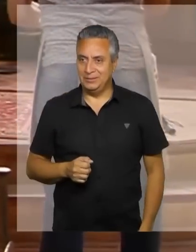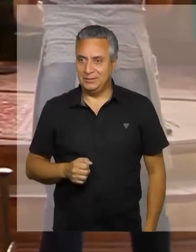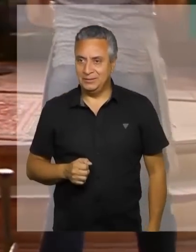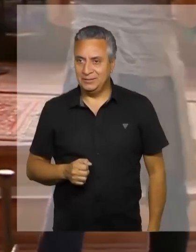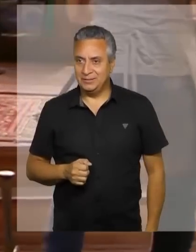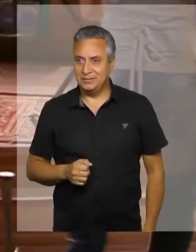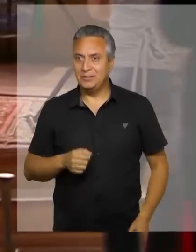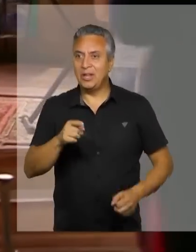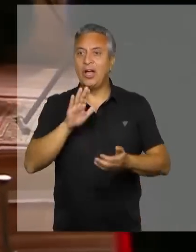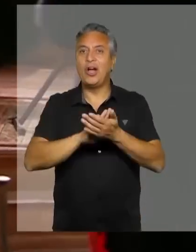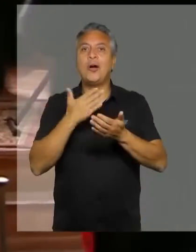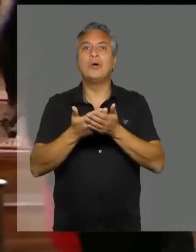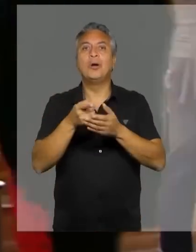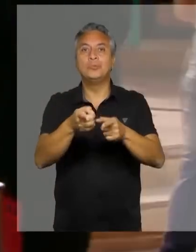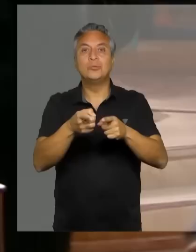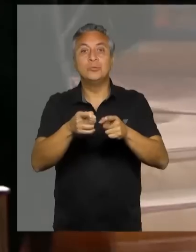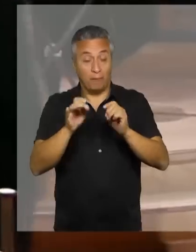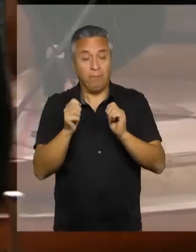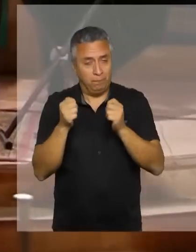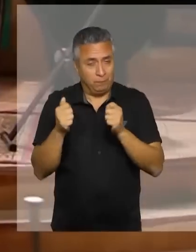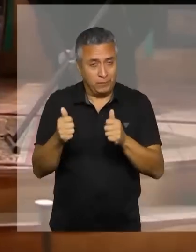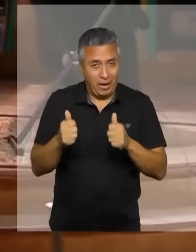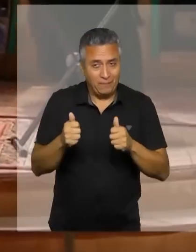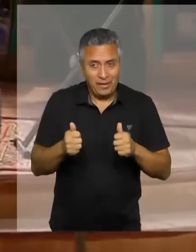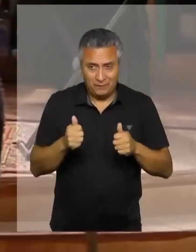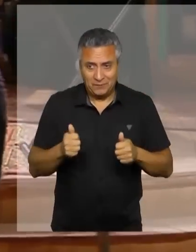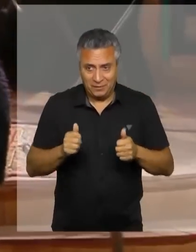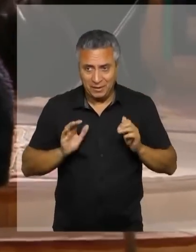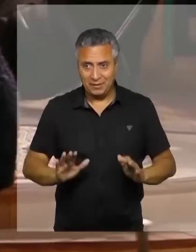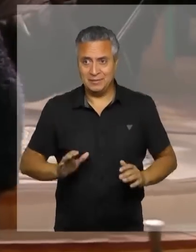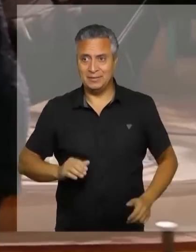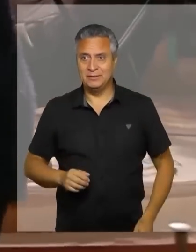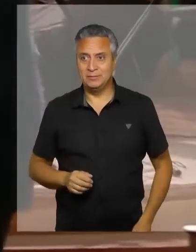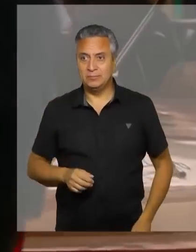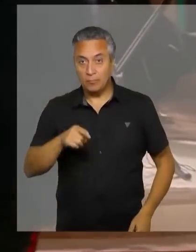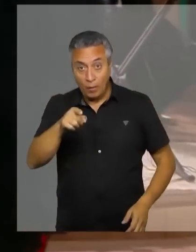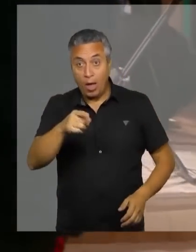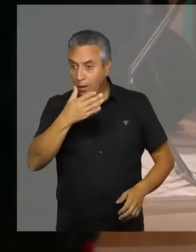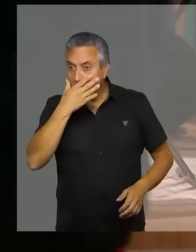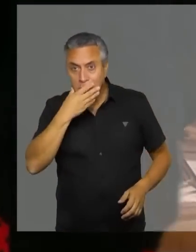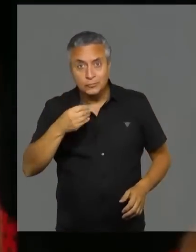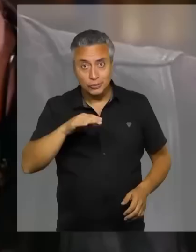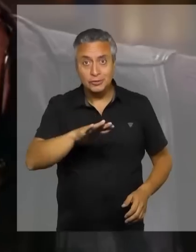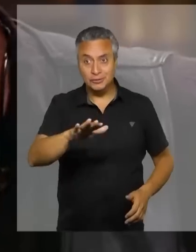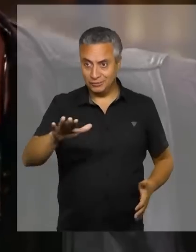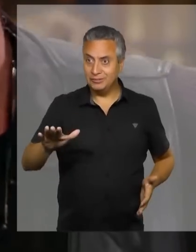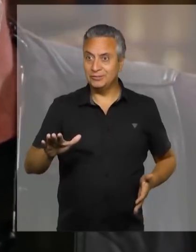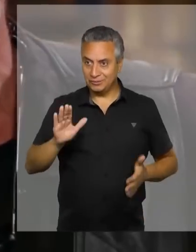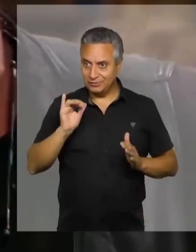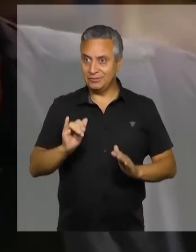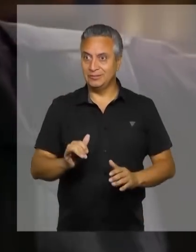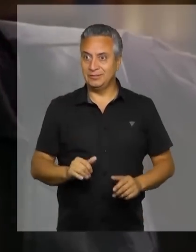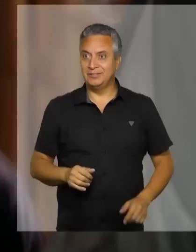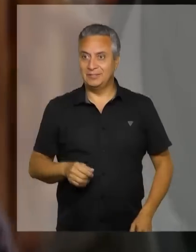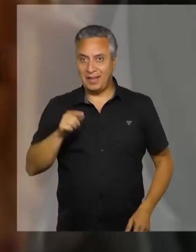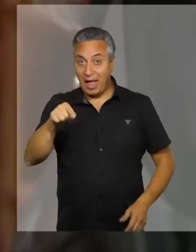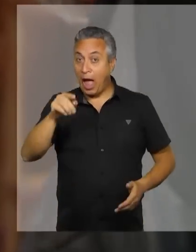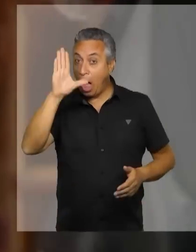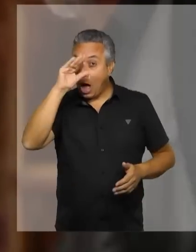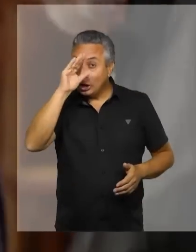¿Cómo le va? ¿Cómo estáis? Bien. Oye, qué lindo, ¿eh? Sí, la noche es romántica.